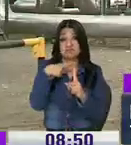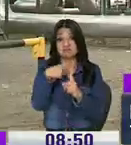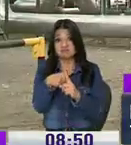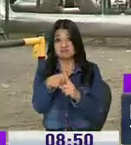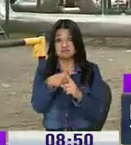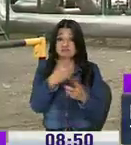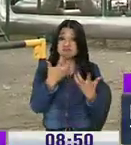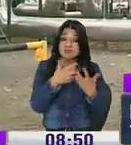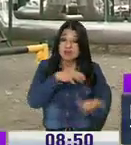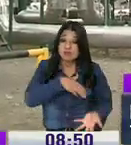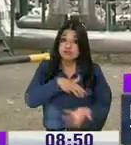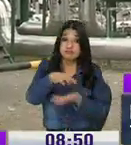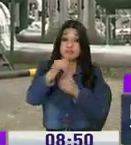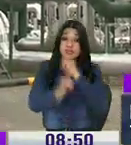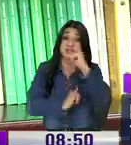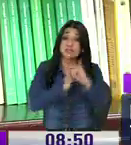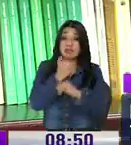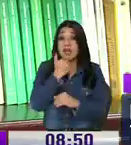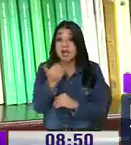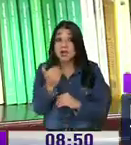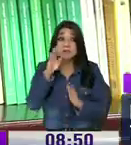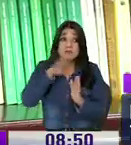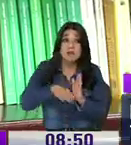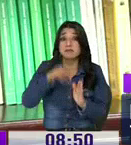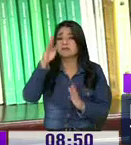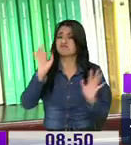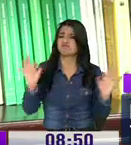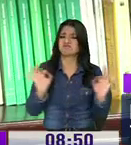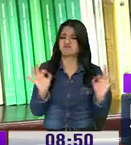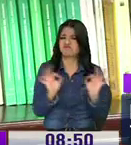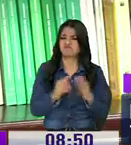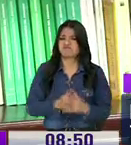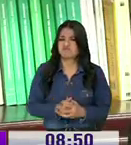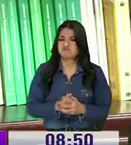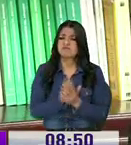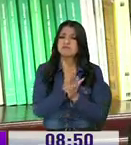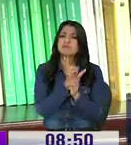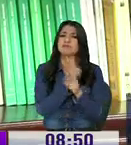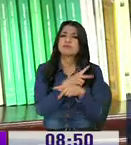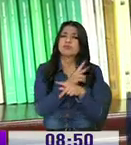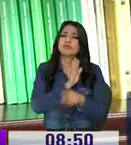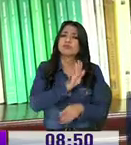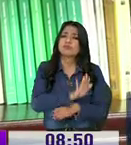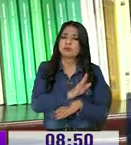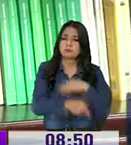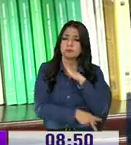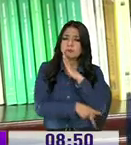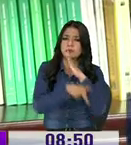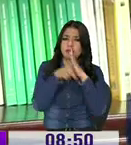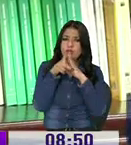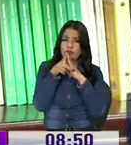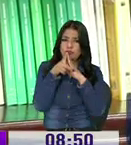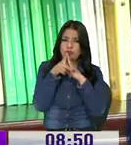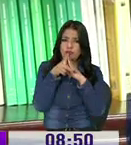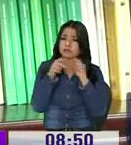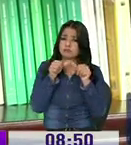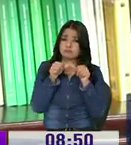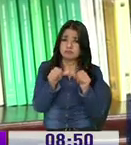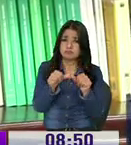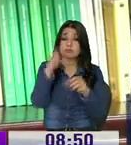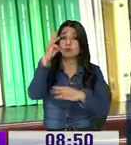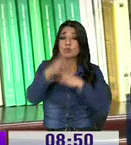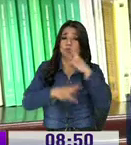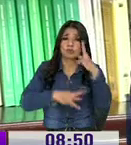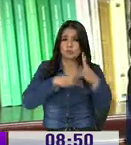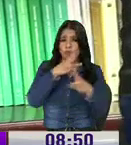y mucho menos el mercado internacional. No pasa absolutamente nada. Somos un productor marginal en la producción de petróleo en el mundo.